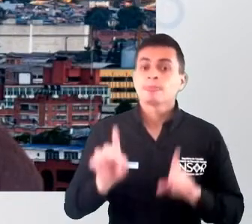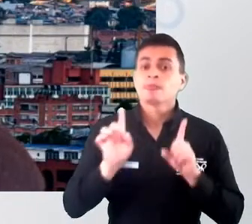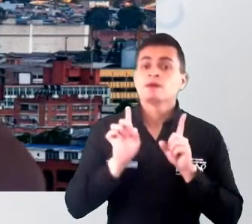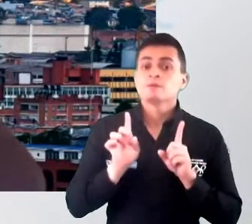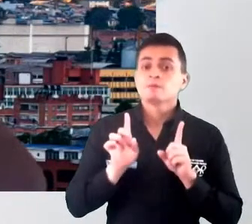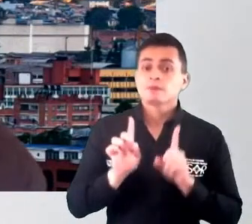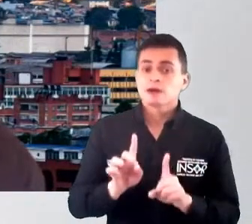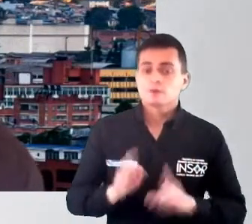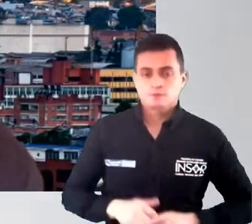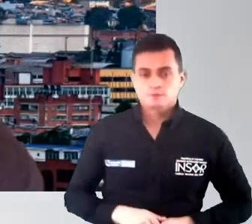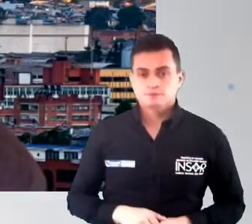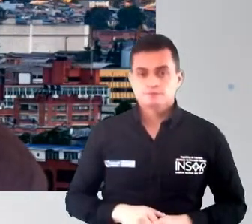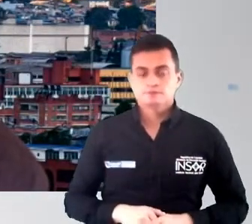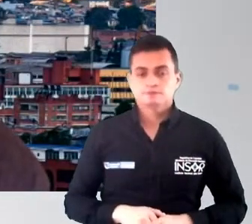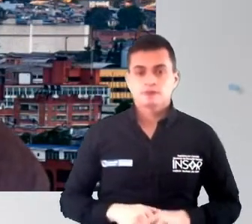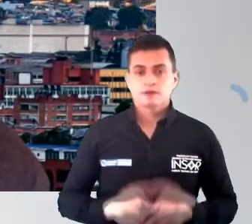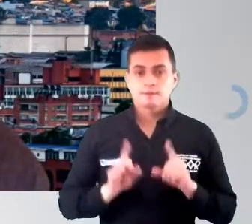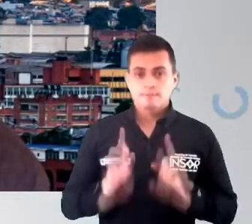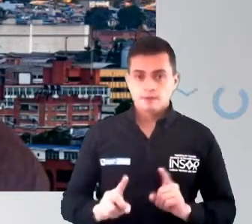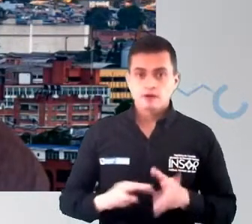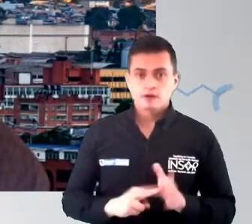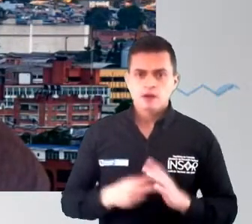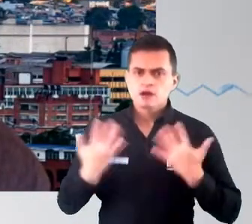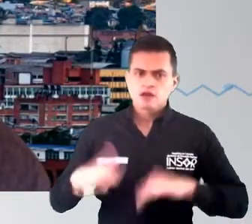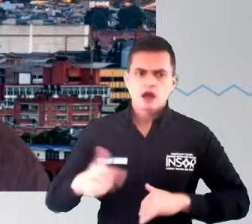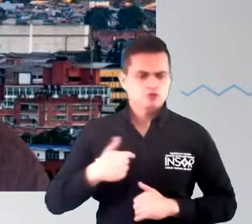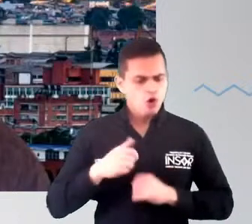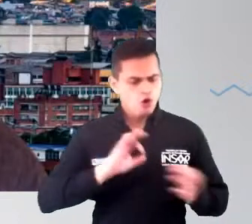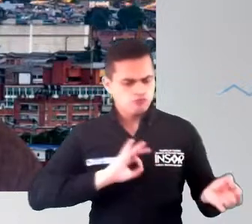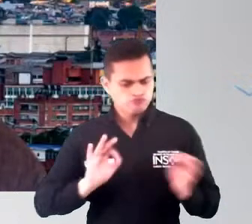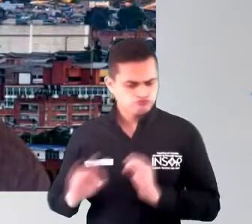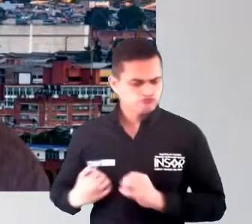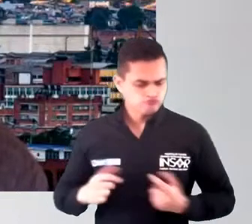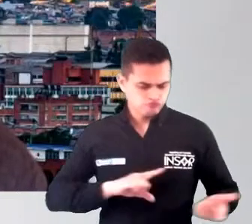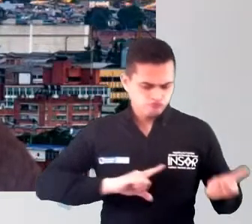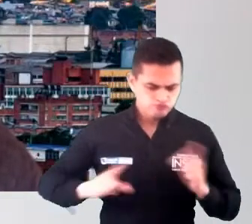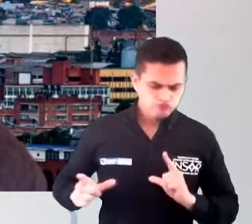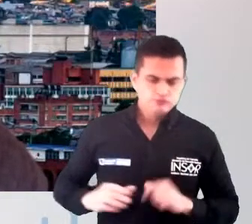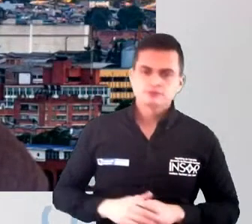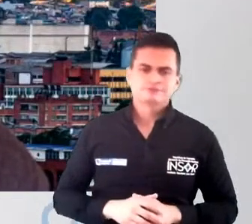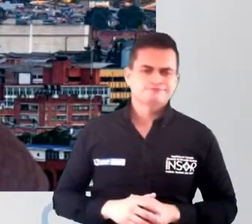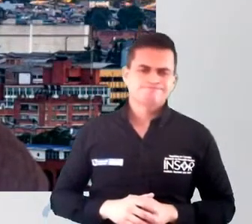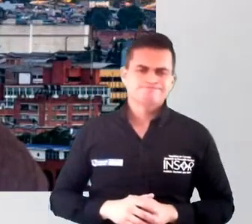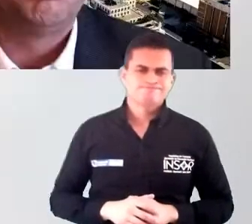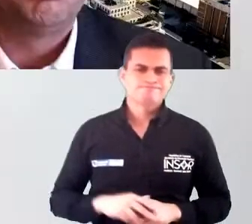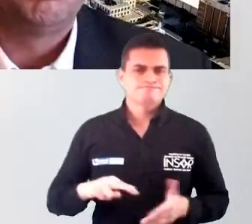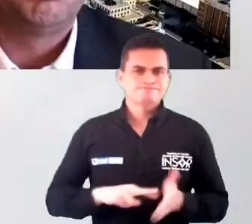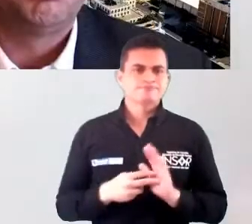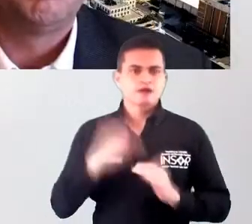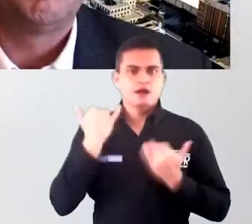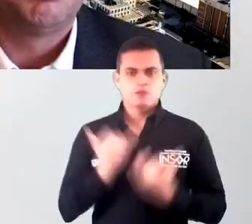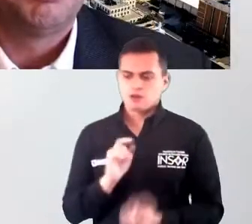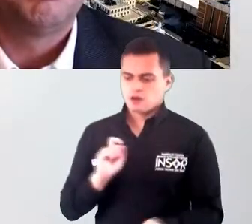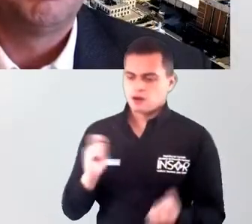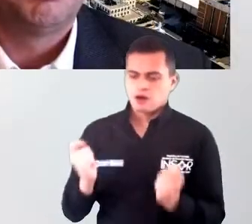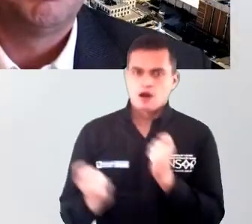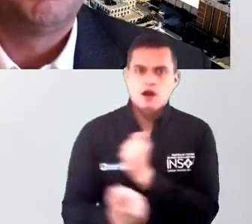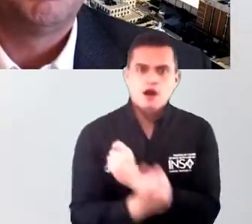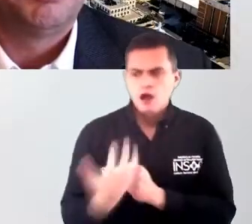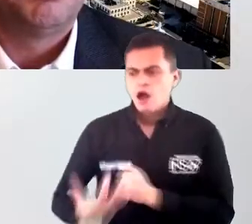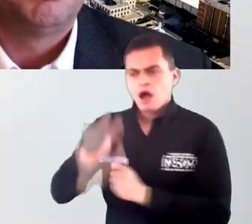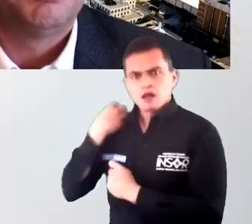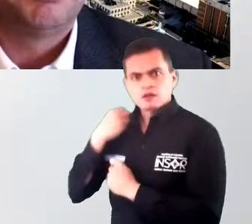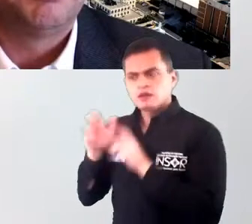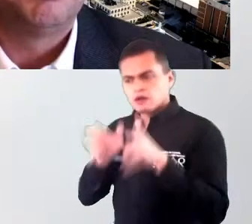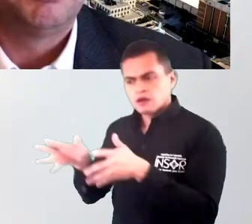estamos preparados para eso? Estamos en la transición de cómo solíamos enseñar a cómo nos tocó